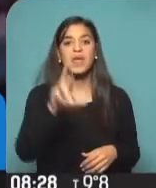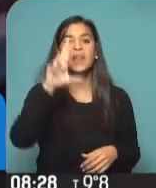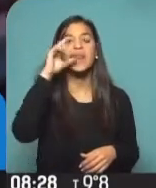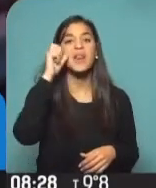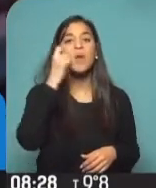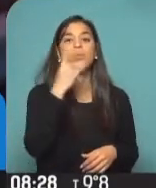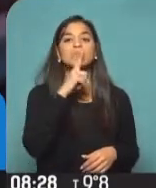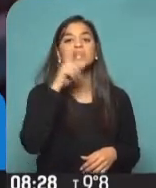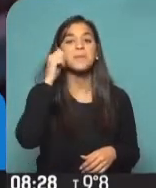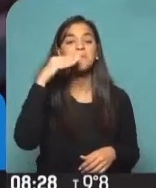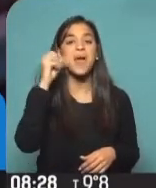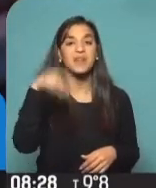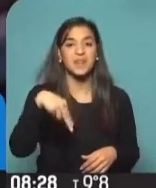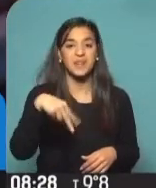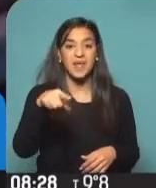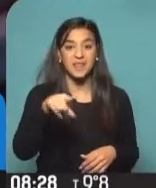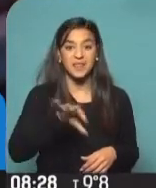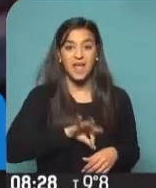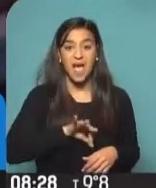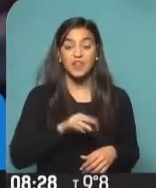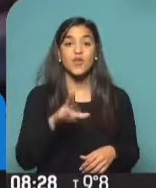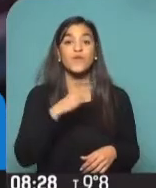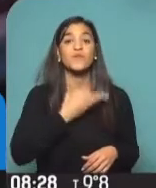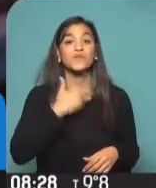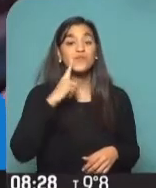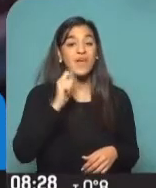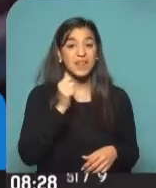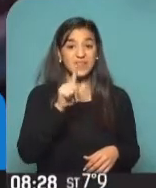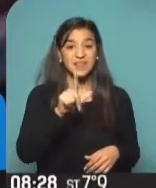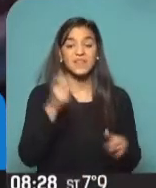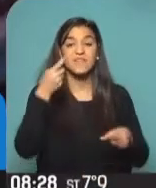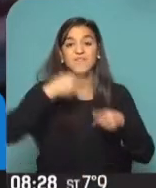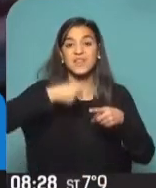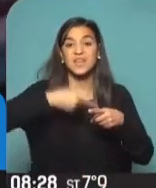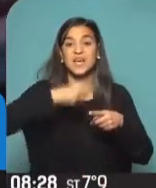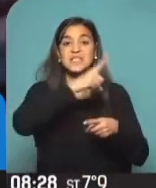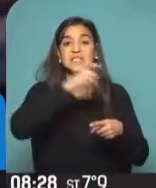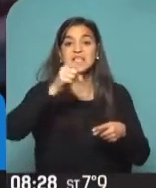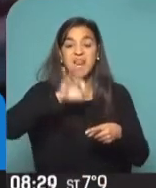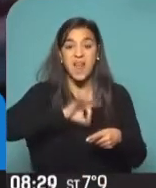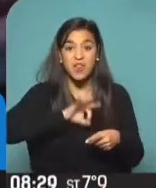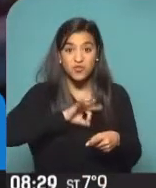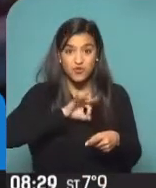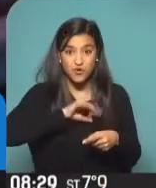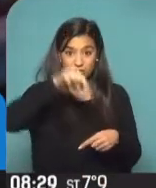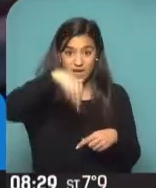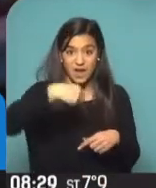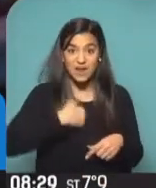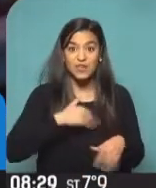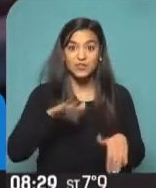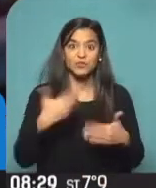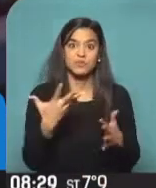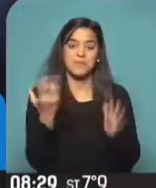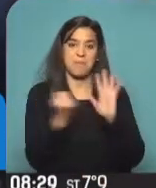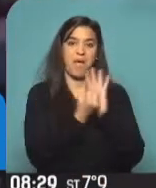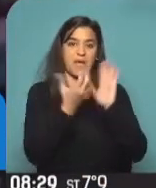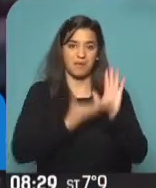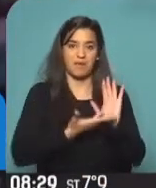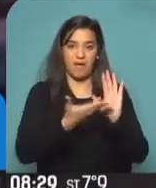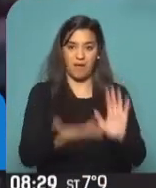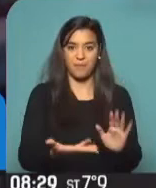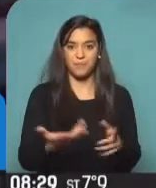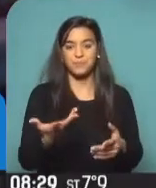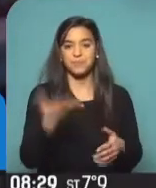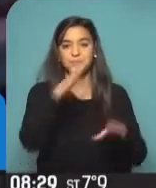que este año fui a festejar sus 100 años en la argentina entonces es un poco el emblema nuestro que se ve